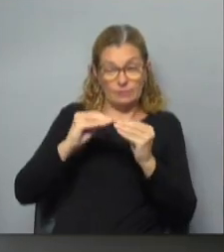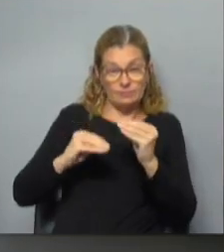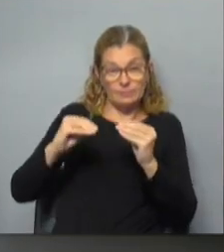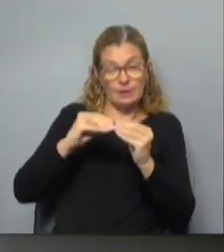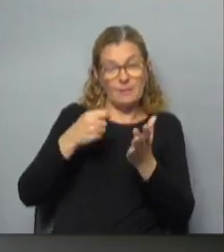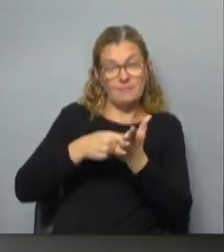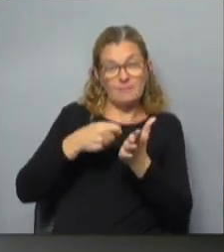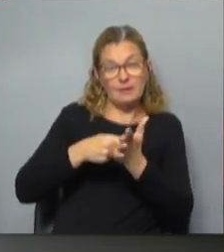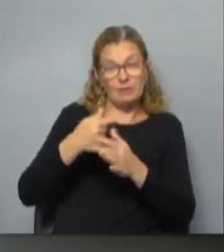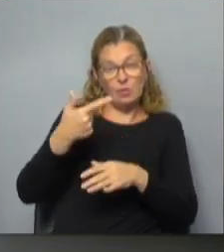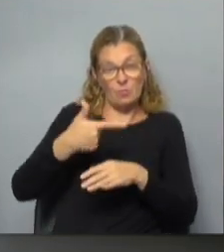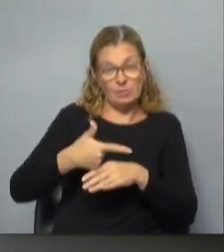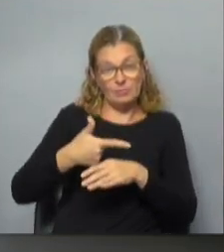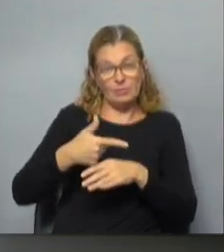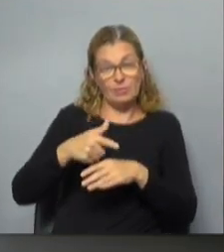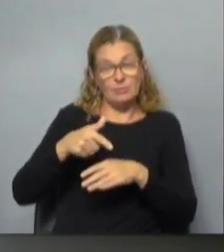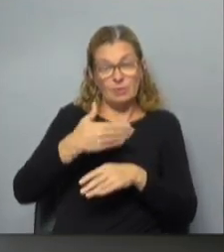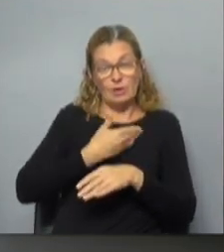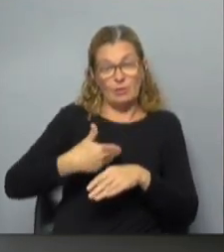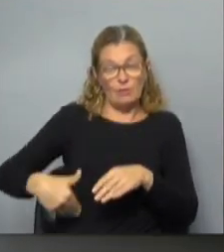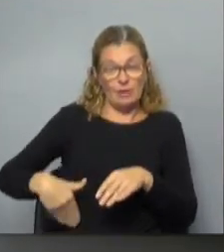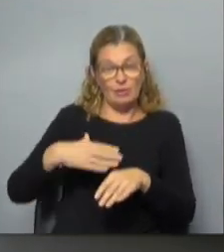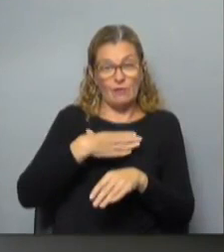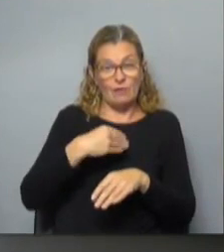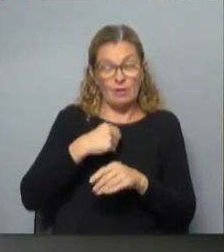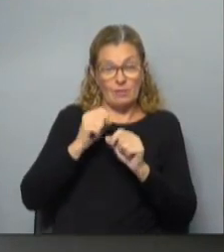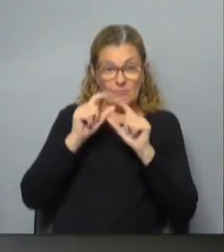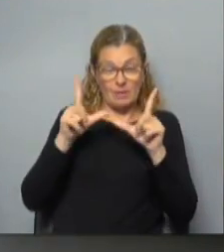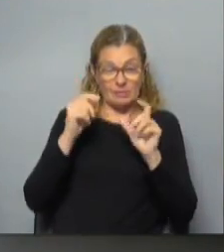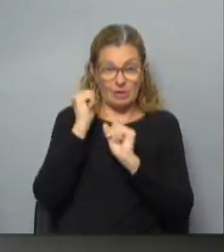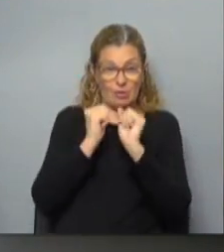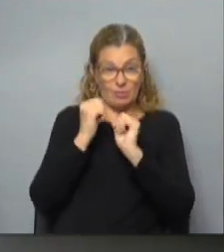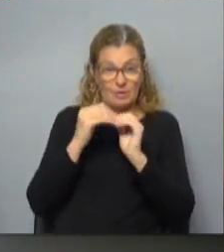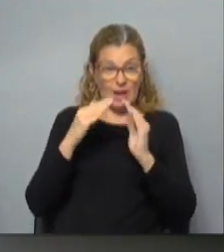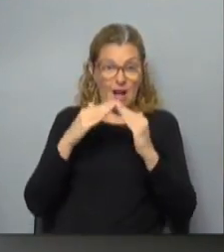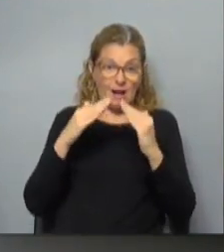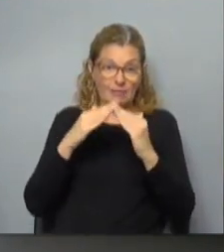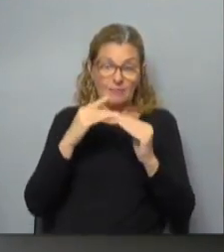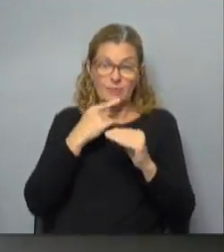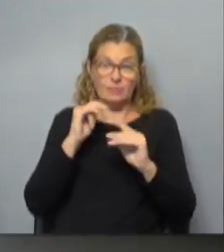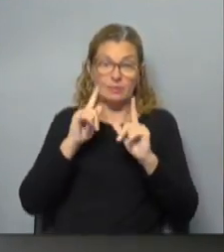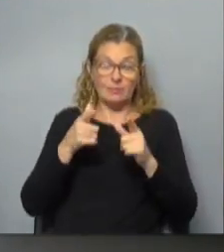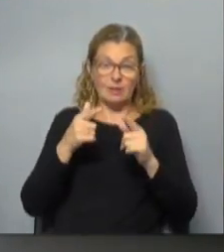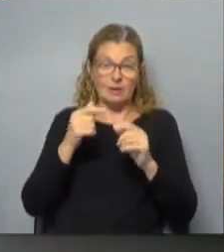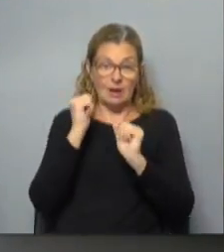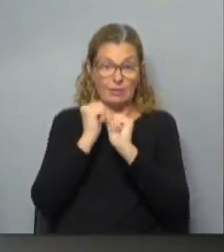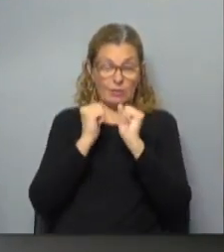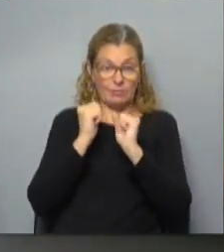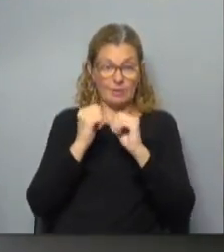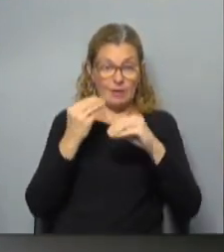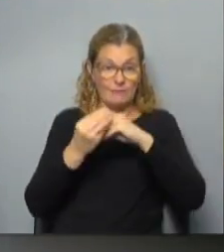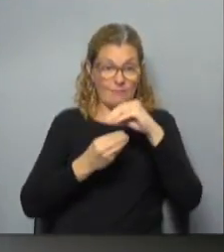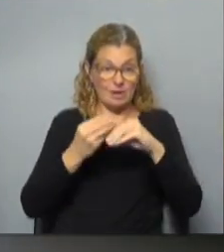precio de los combustibles dispuestos por el gobierno nacional impacta en la economía familiar impacta en la economía de la familia